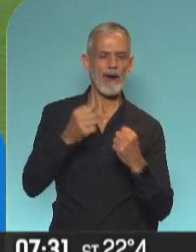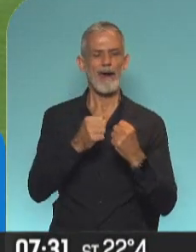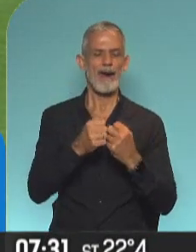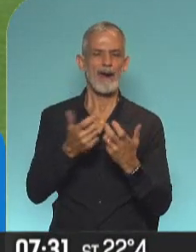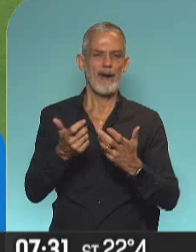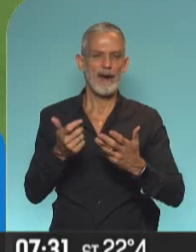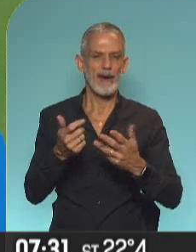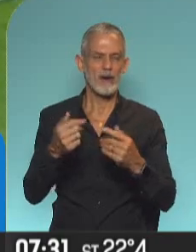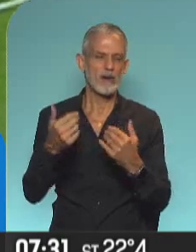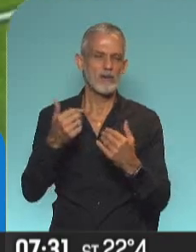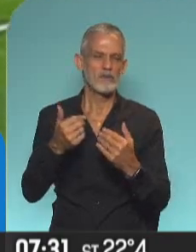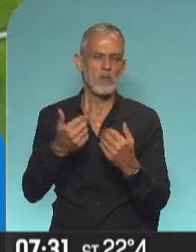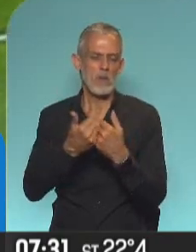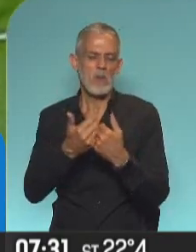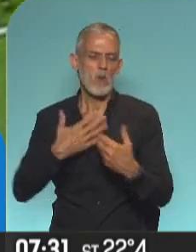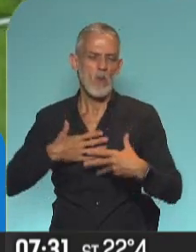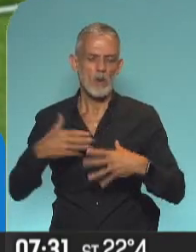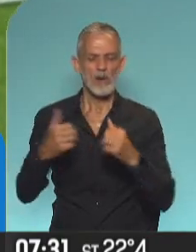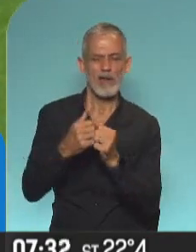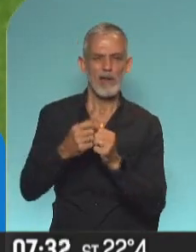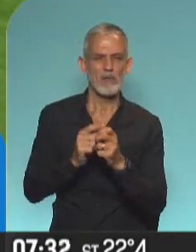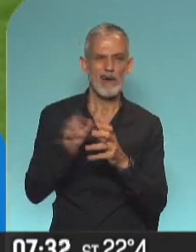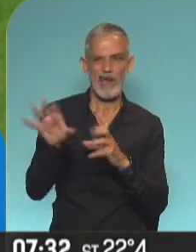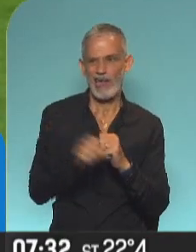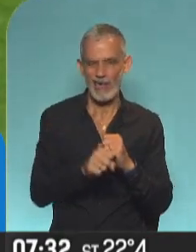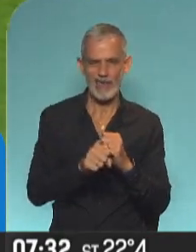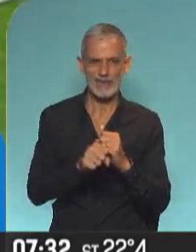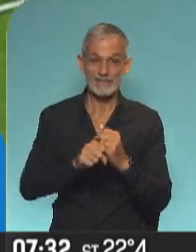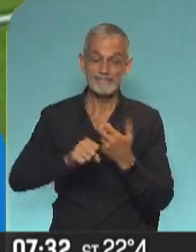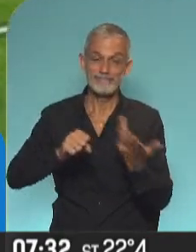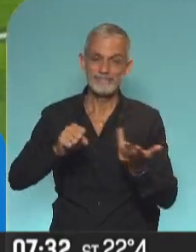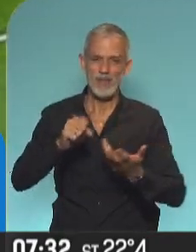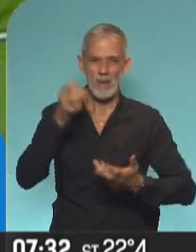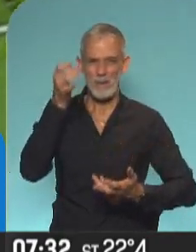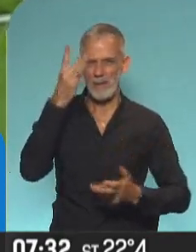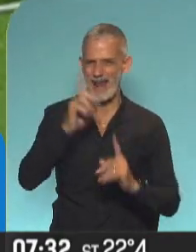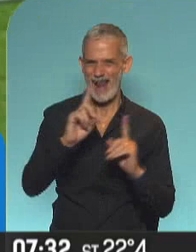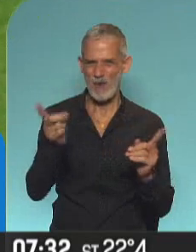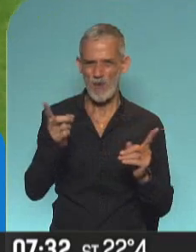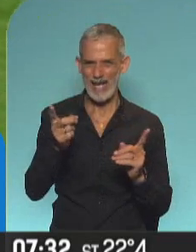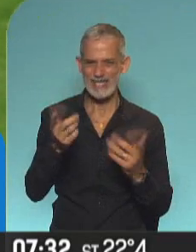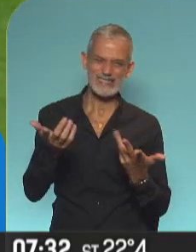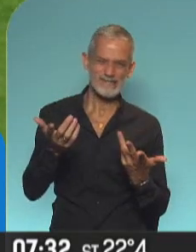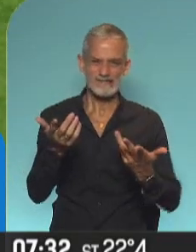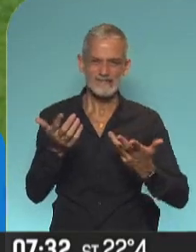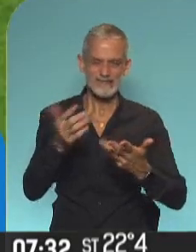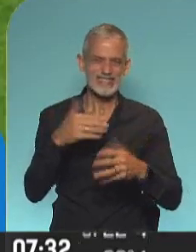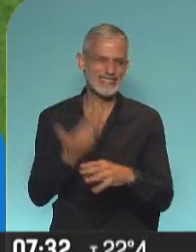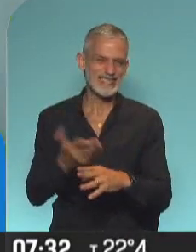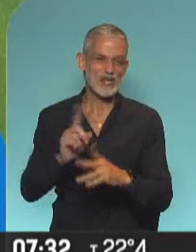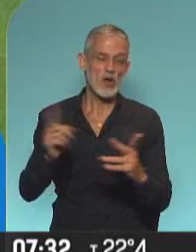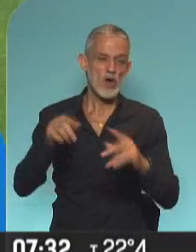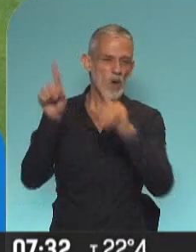área. Se nota que hay una toma de camiseta, no que desestabilice definitivamente al futbolista. Fíjese que